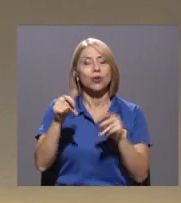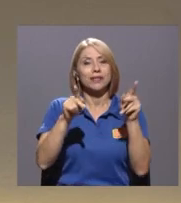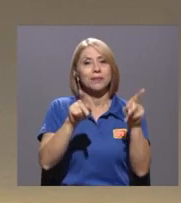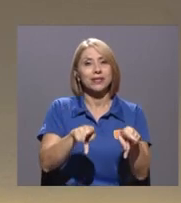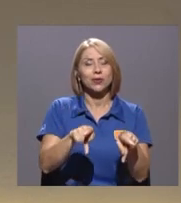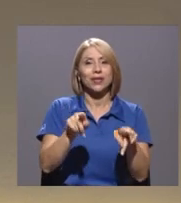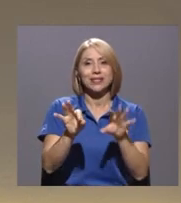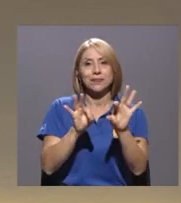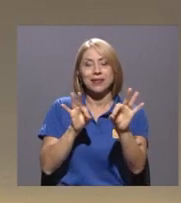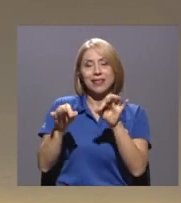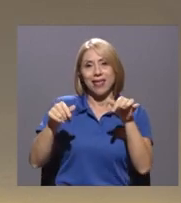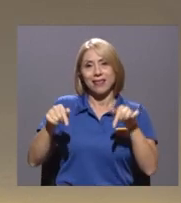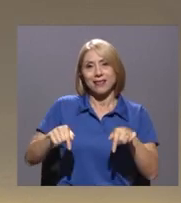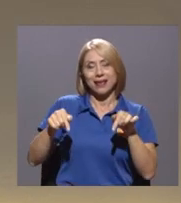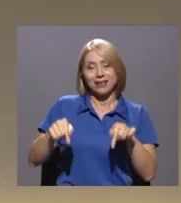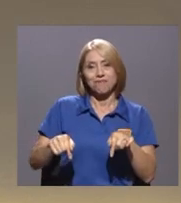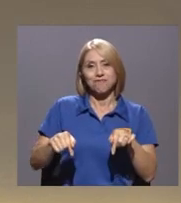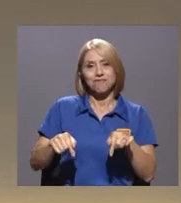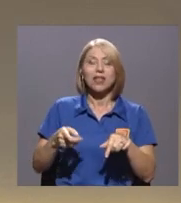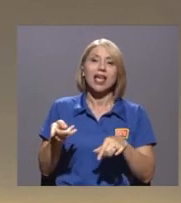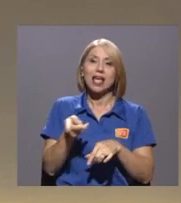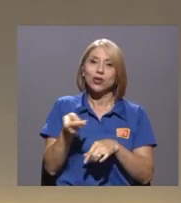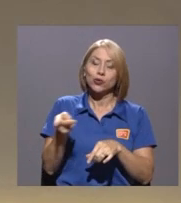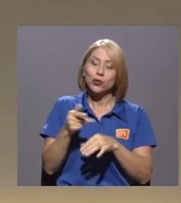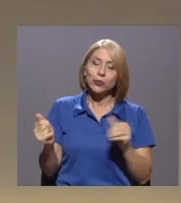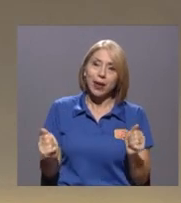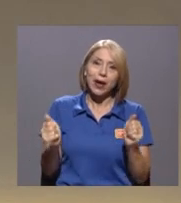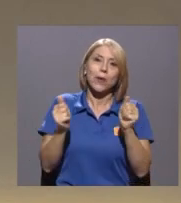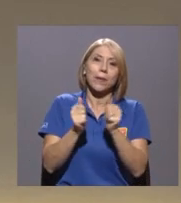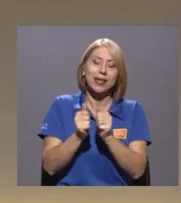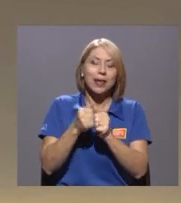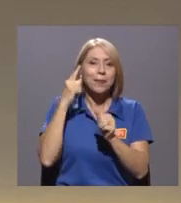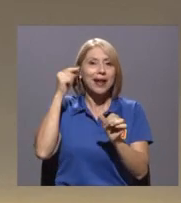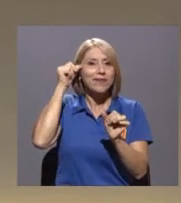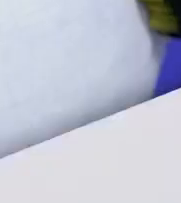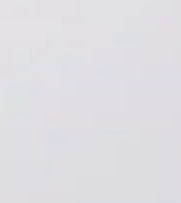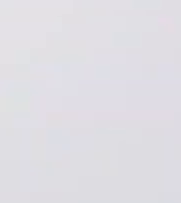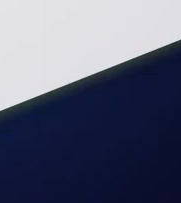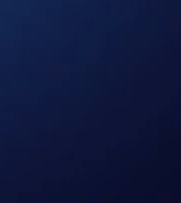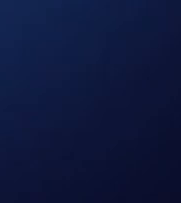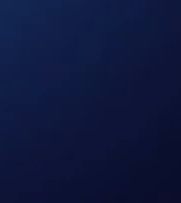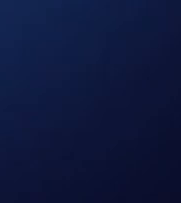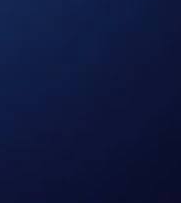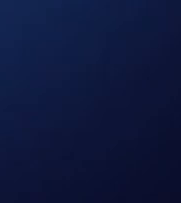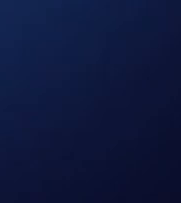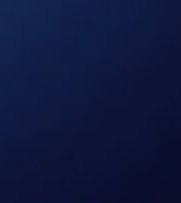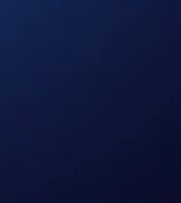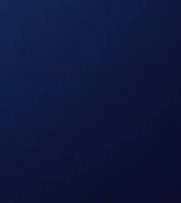12 invitados que nos van a acompañar a recortar a dónde